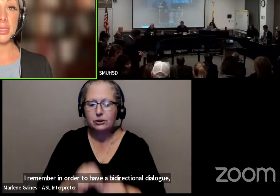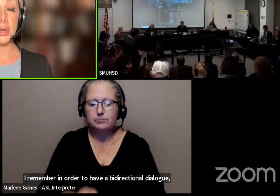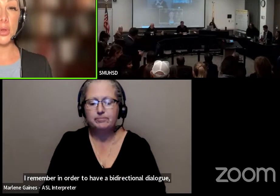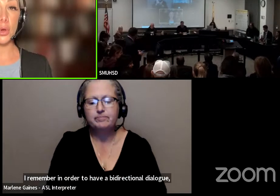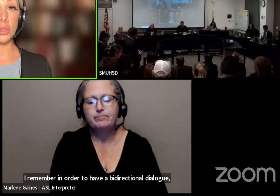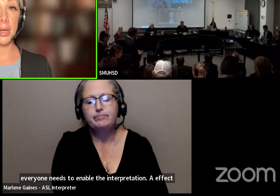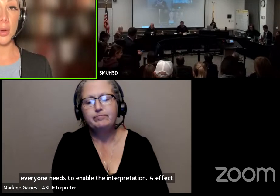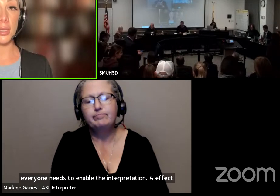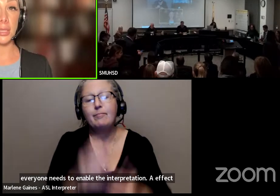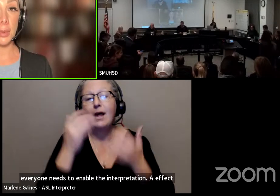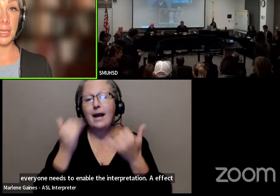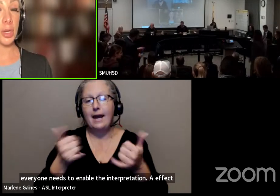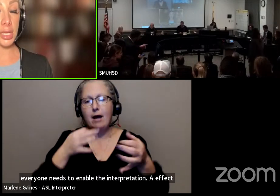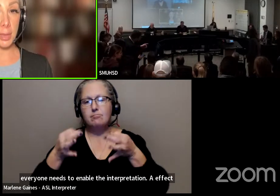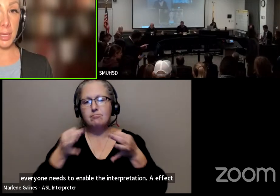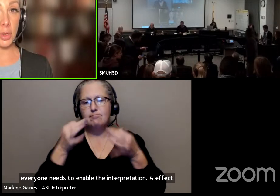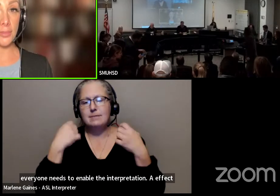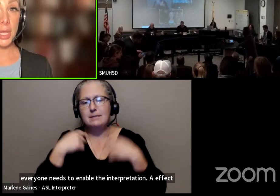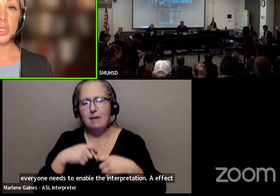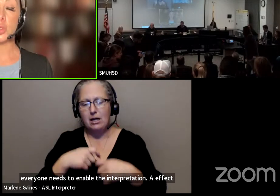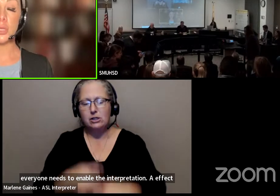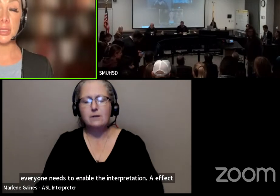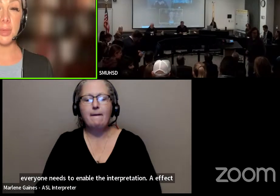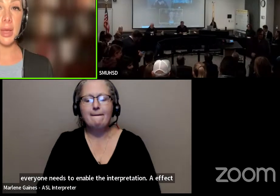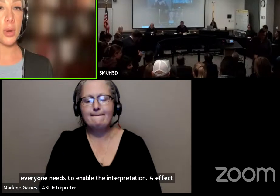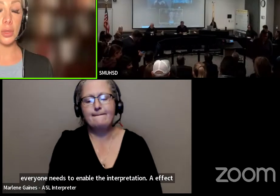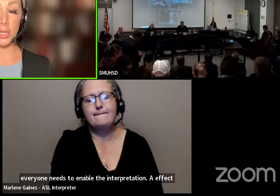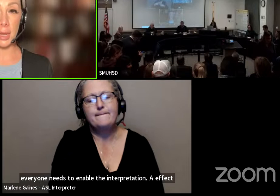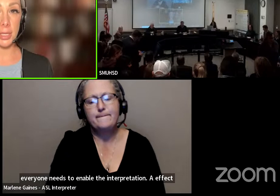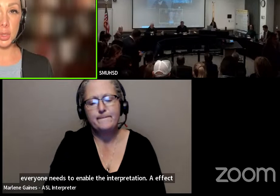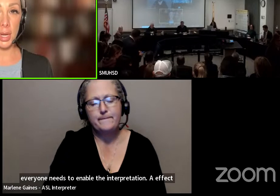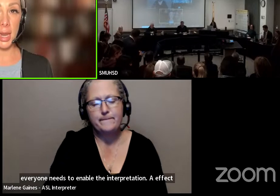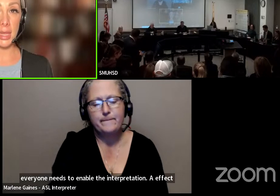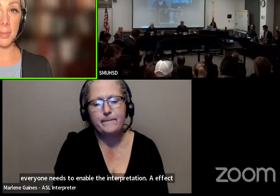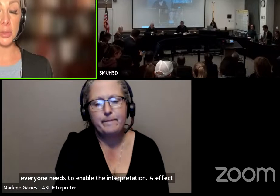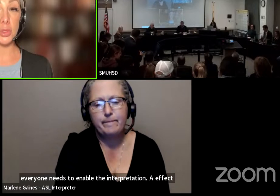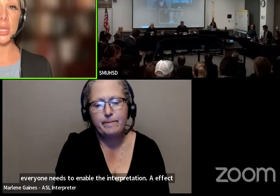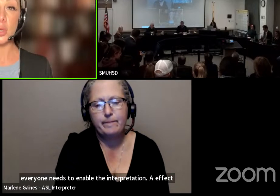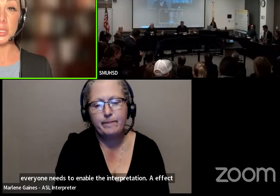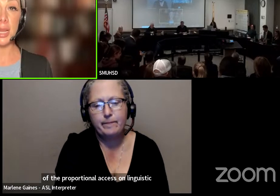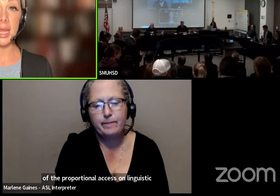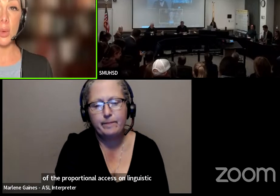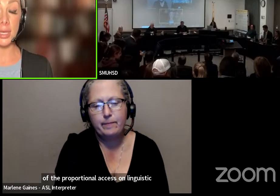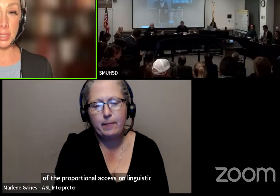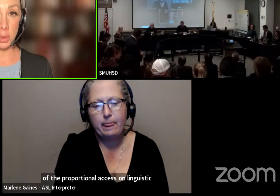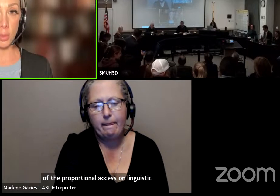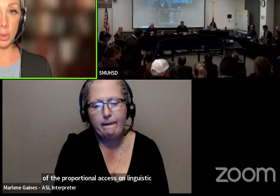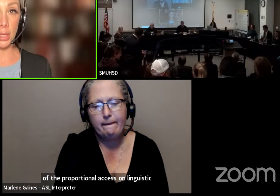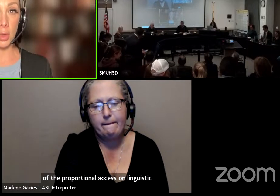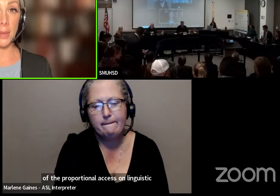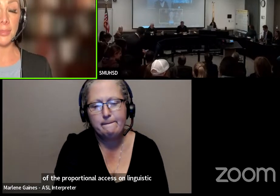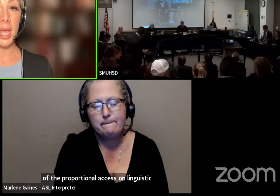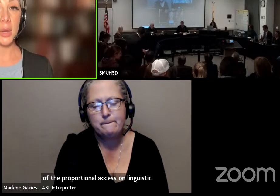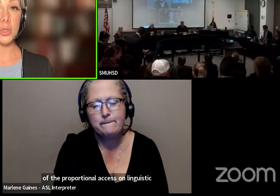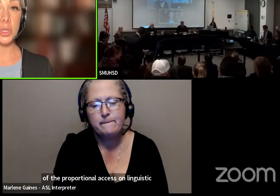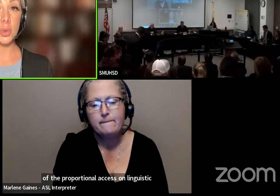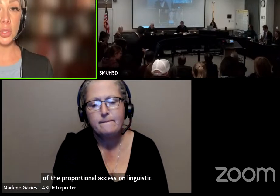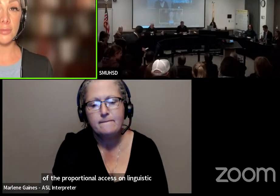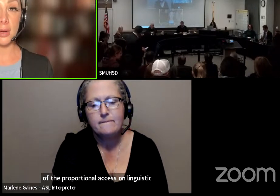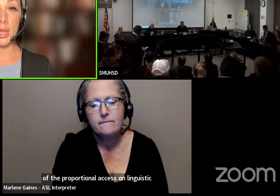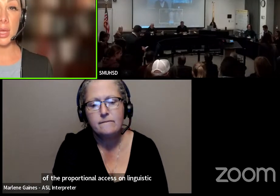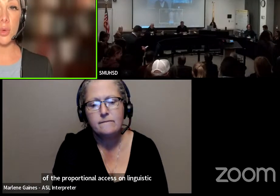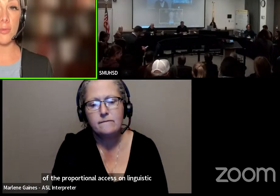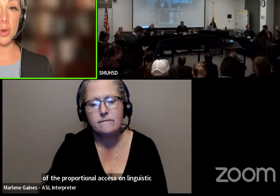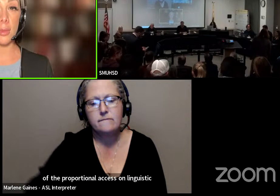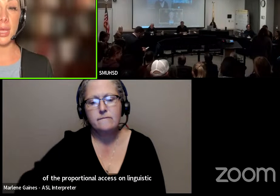lingüístico, esta reunión contará con interpretación al español. Si usted es bilingüe, no tiene que presionar nada, pero si usted no es bilingüe y está en su computadora, en unos